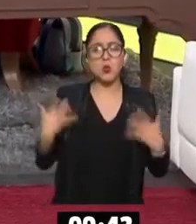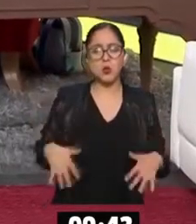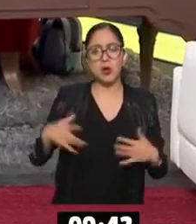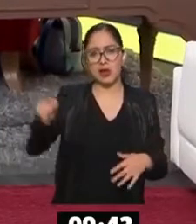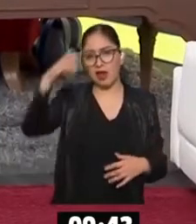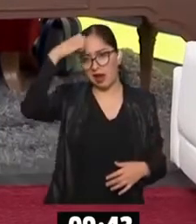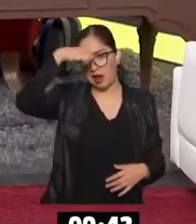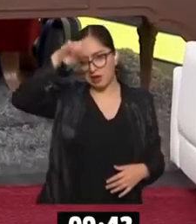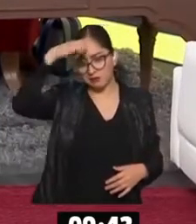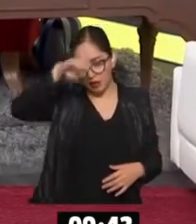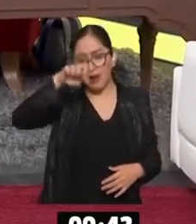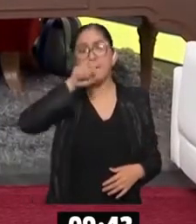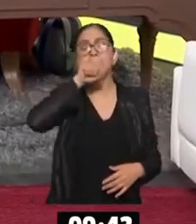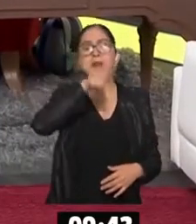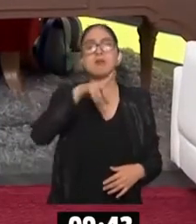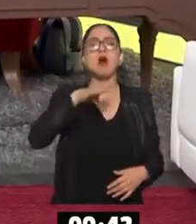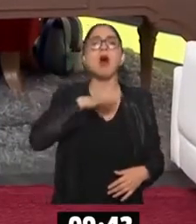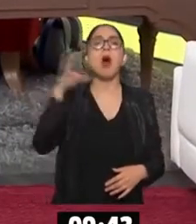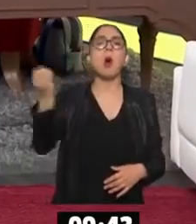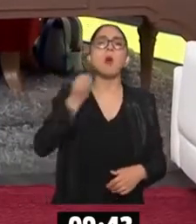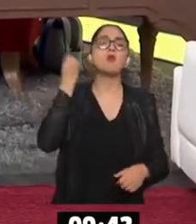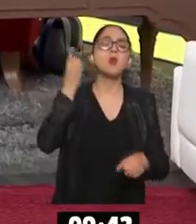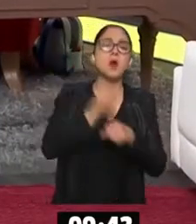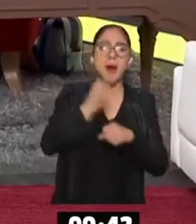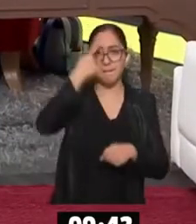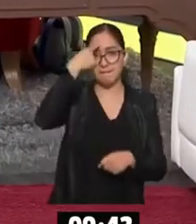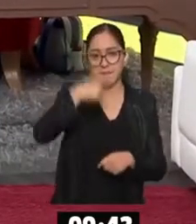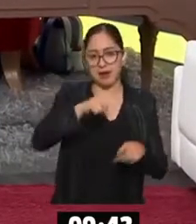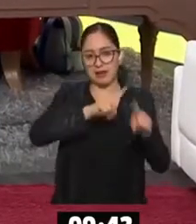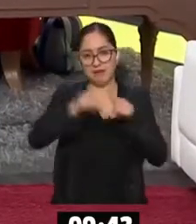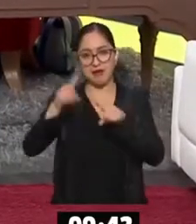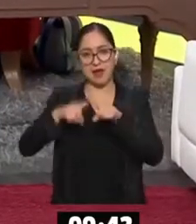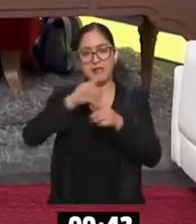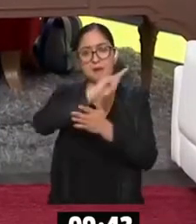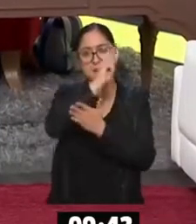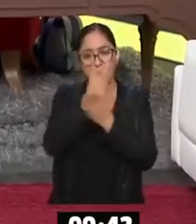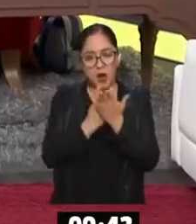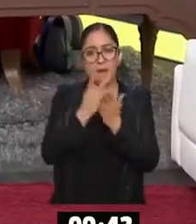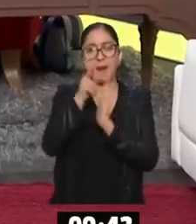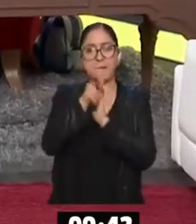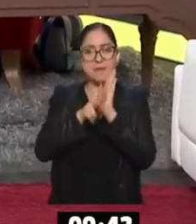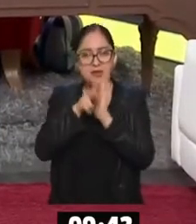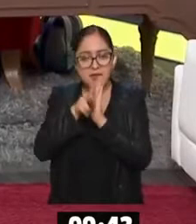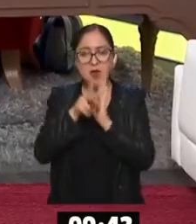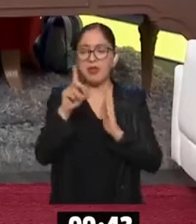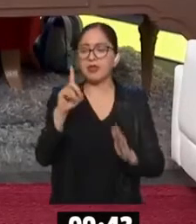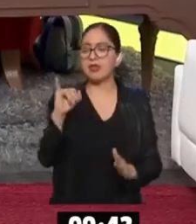tienes acceso a todos los programas, videos, recursos que